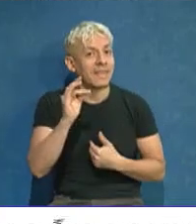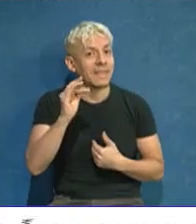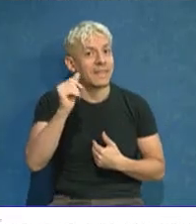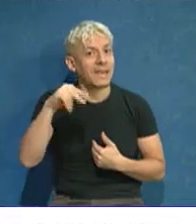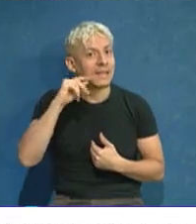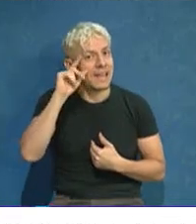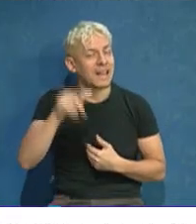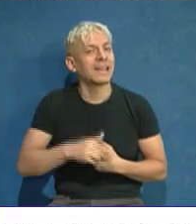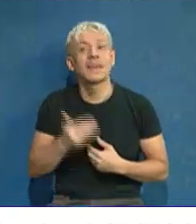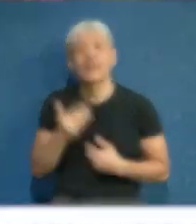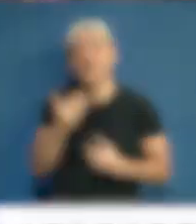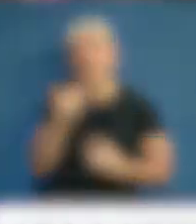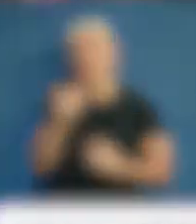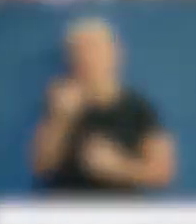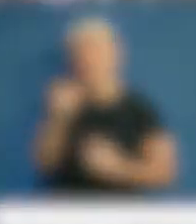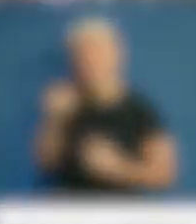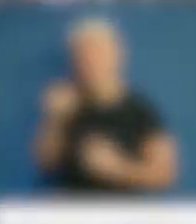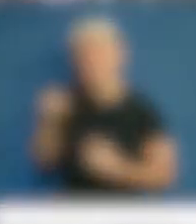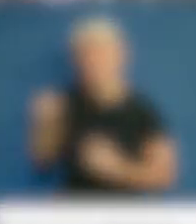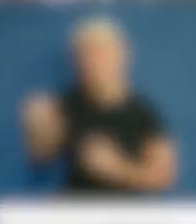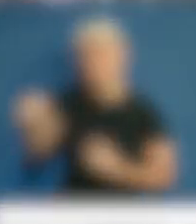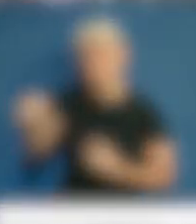gracias hasta luego